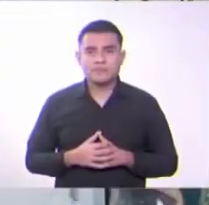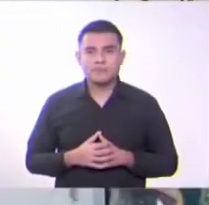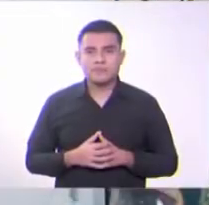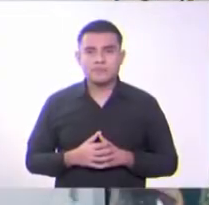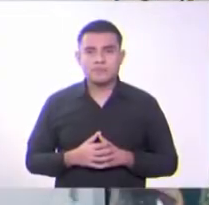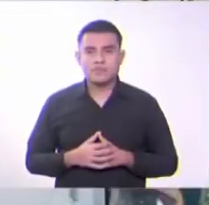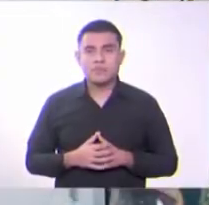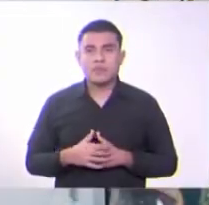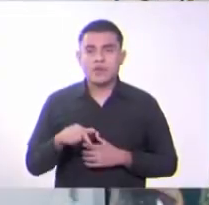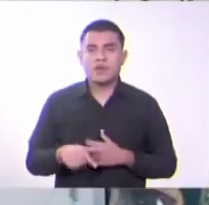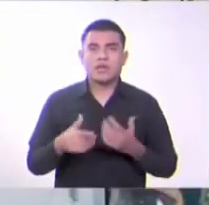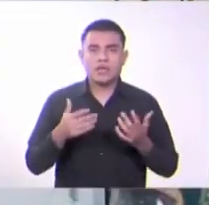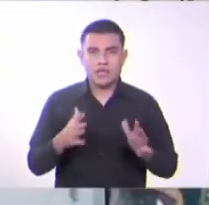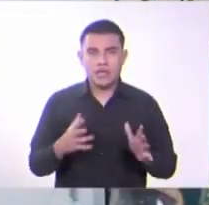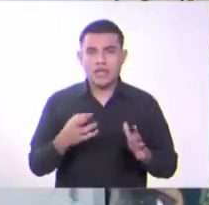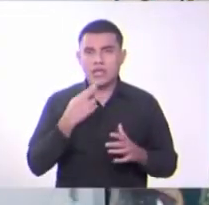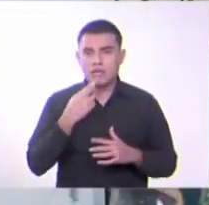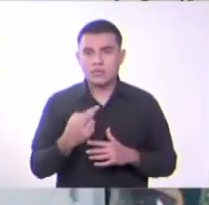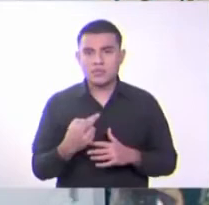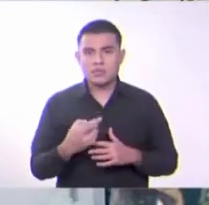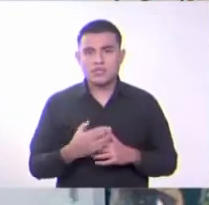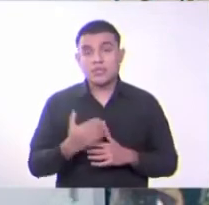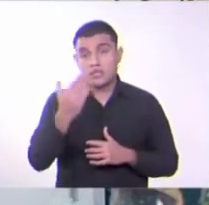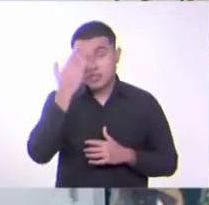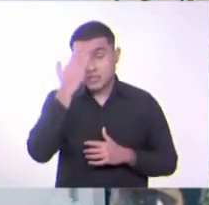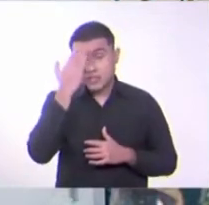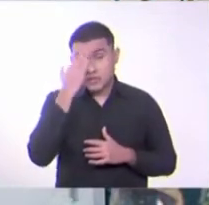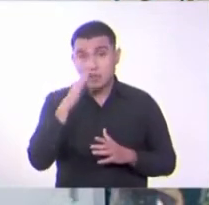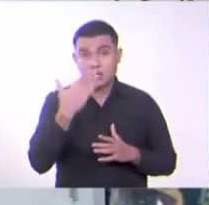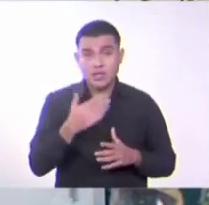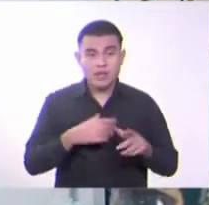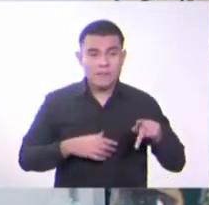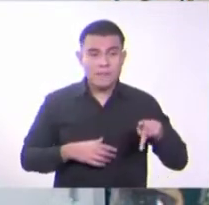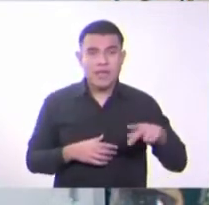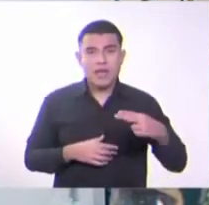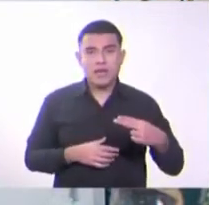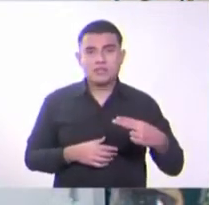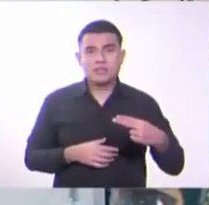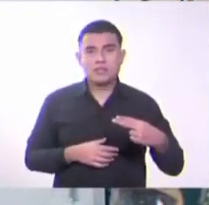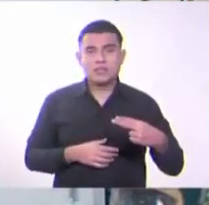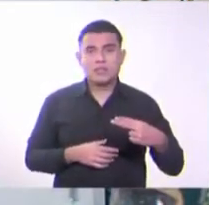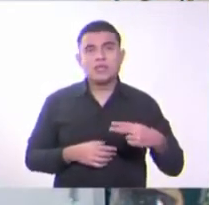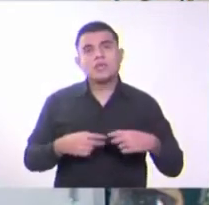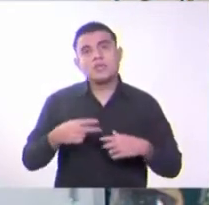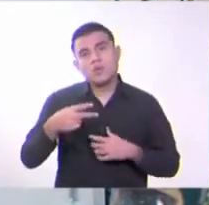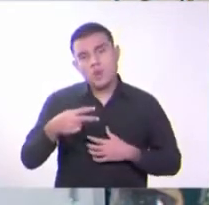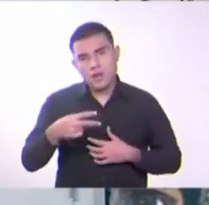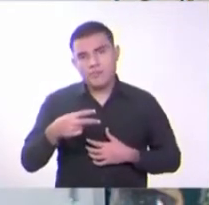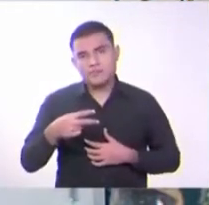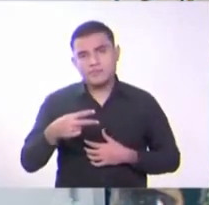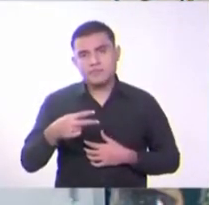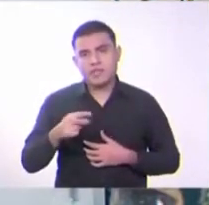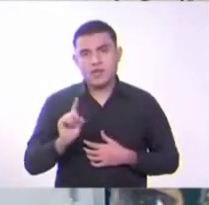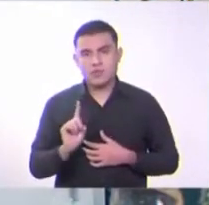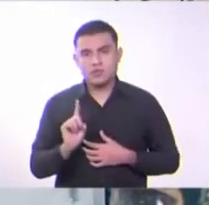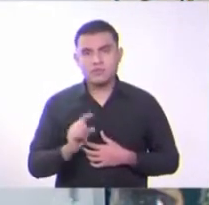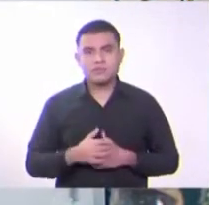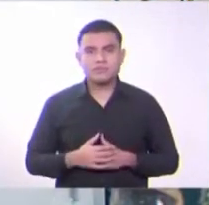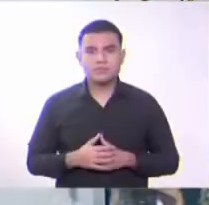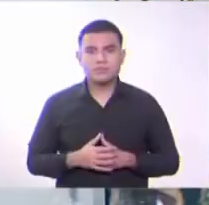Ahora que ya tenemos la respuesta, sabemos que el pH es igual a 1.